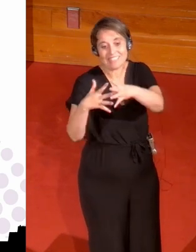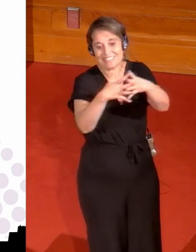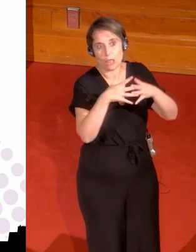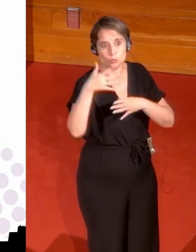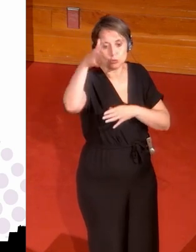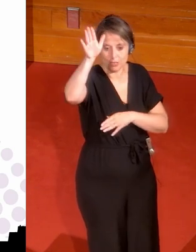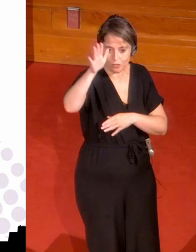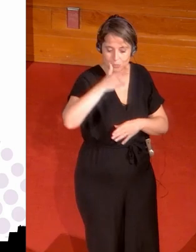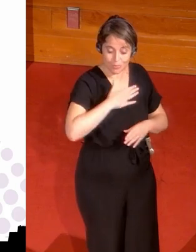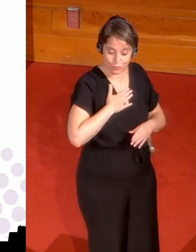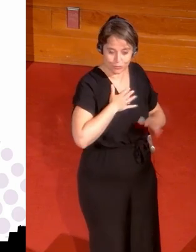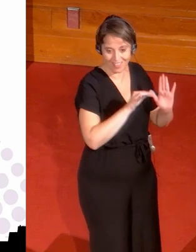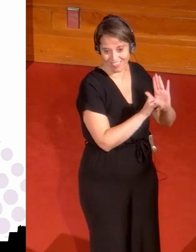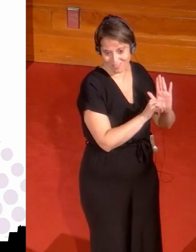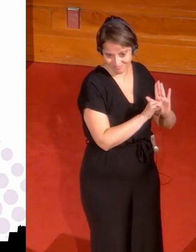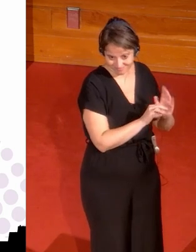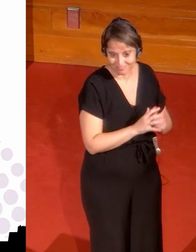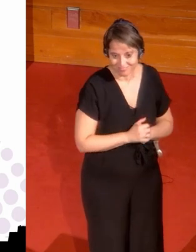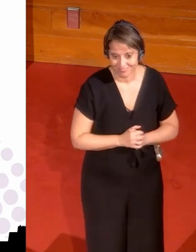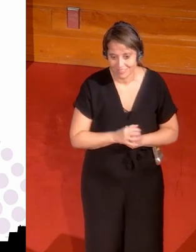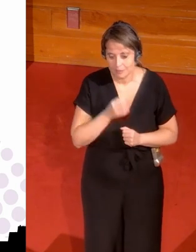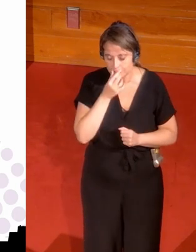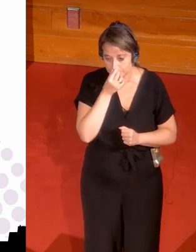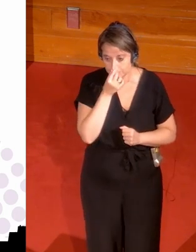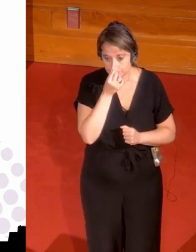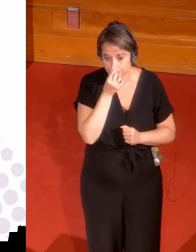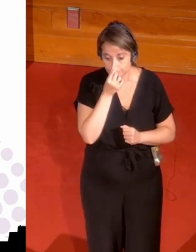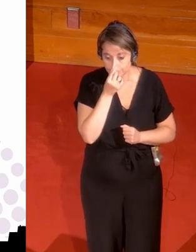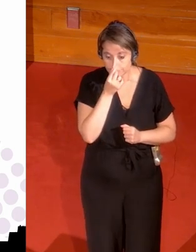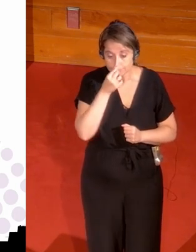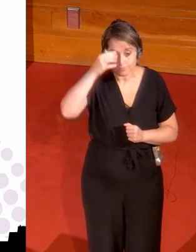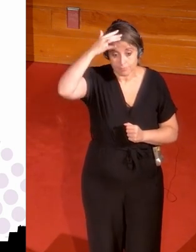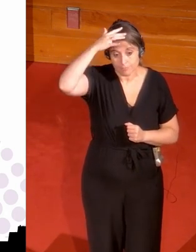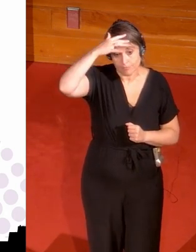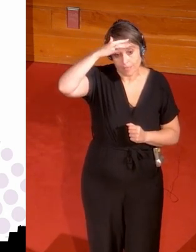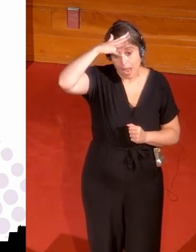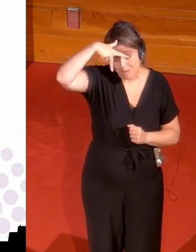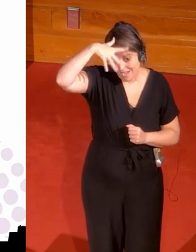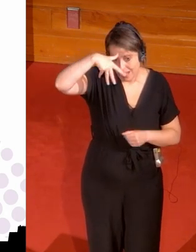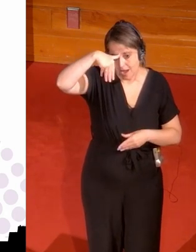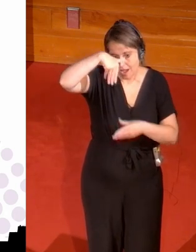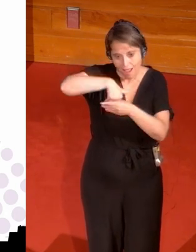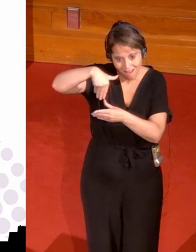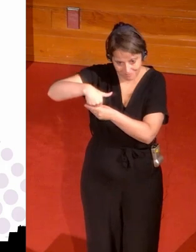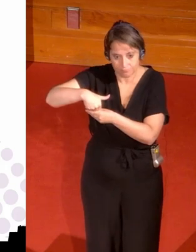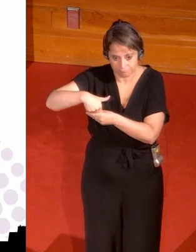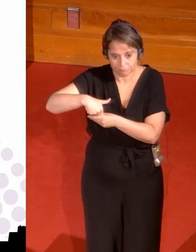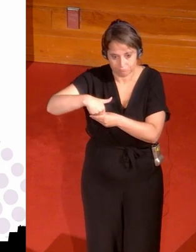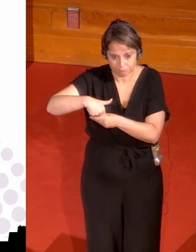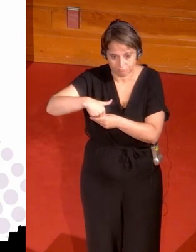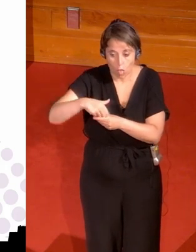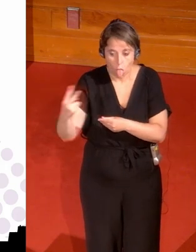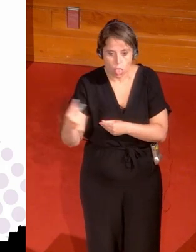pero para nosotros es Oriente próximo y las elecciones americanas tienen implicaciones en